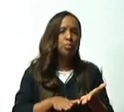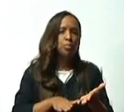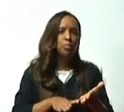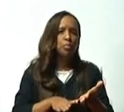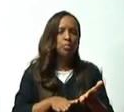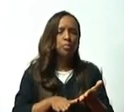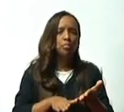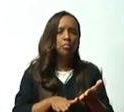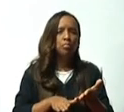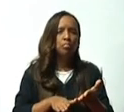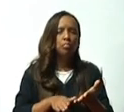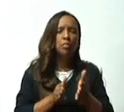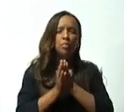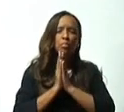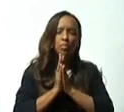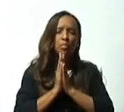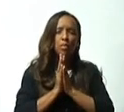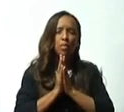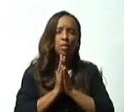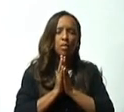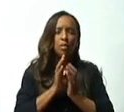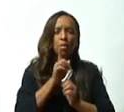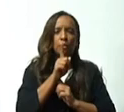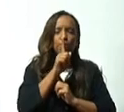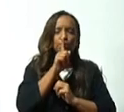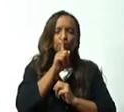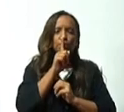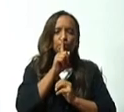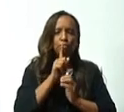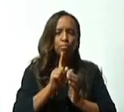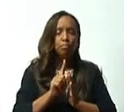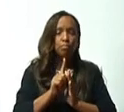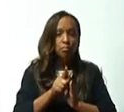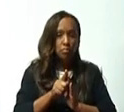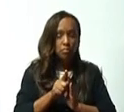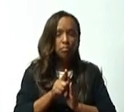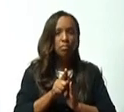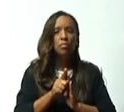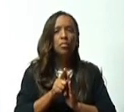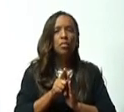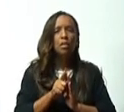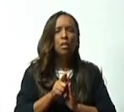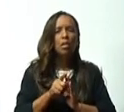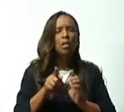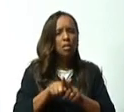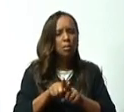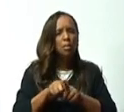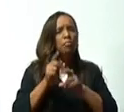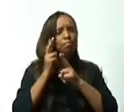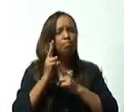de silencio, por la memoria de ella, que les rindamos el honor correspondiente.